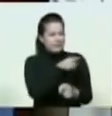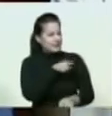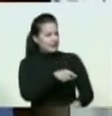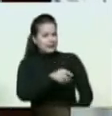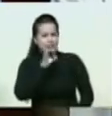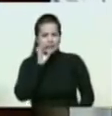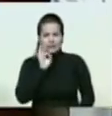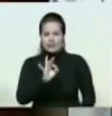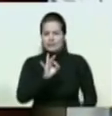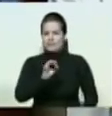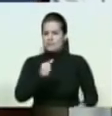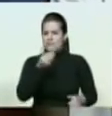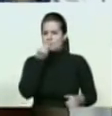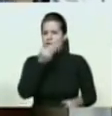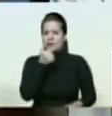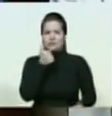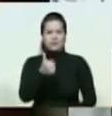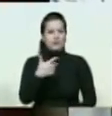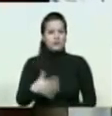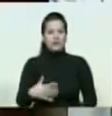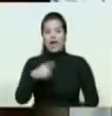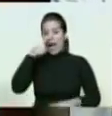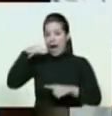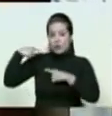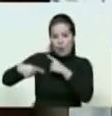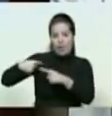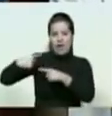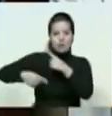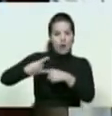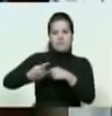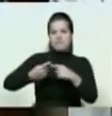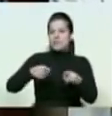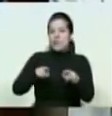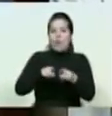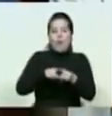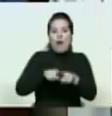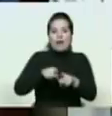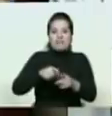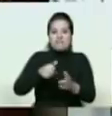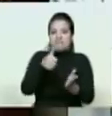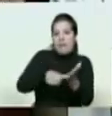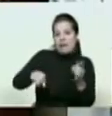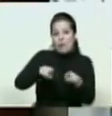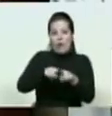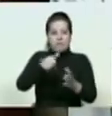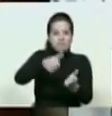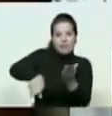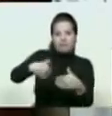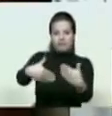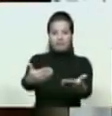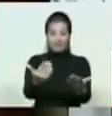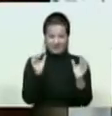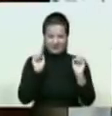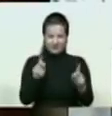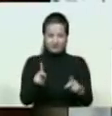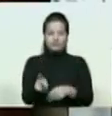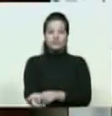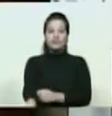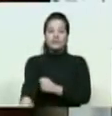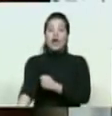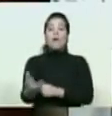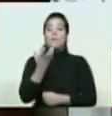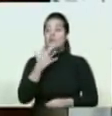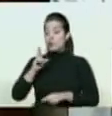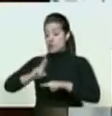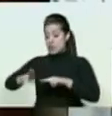extraordinario, que año a año va dejando una huella. Cada niño que pase por esta feria y lleve a su